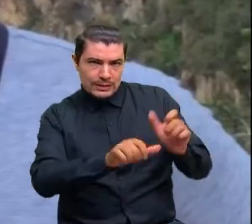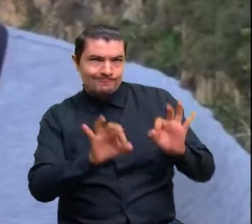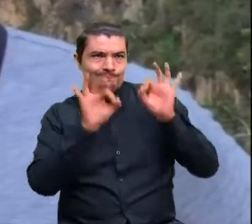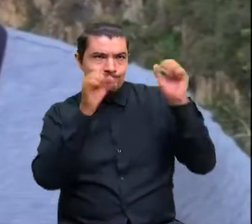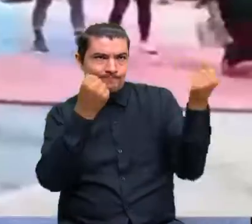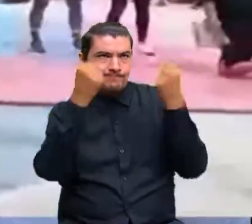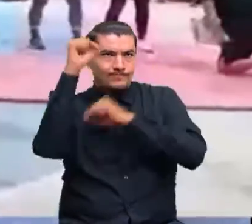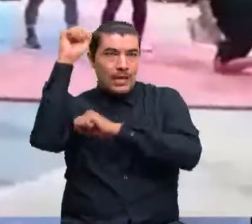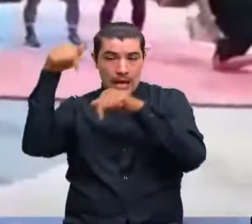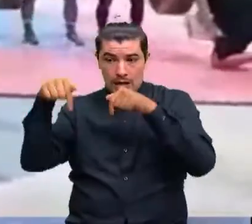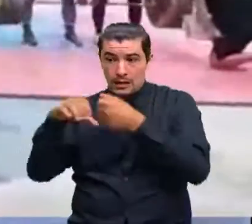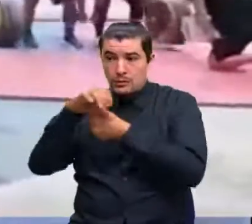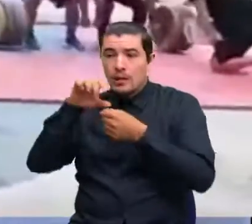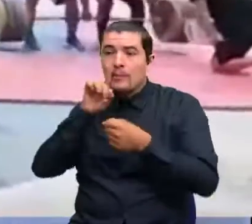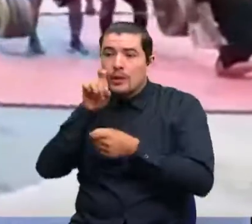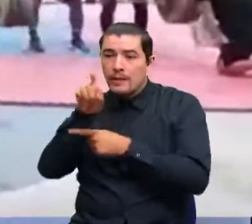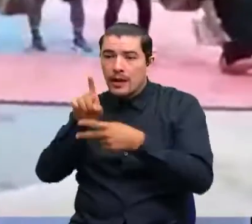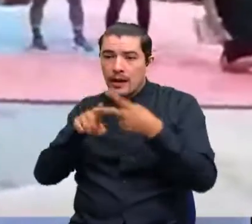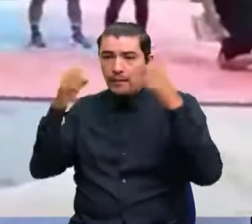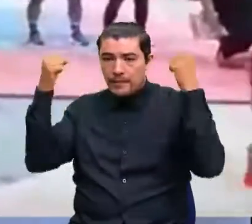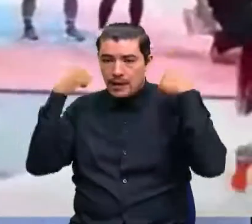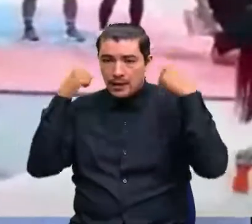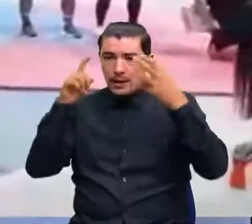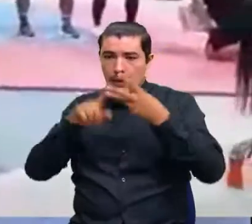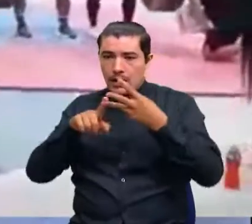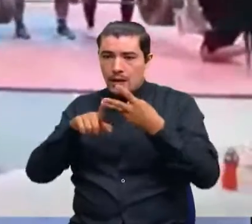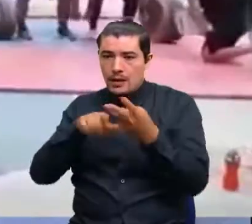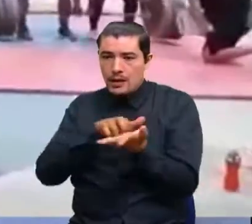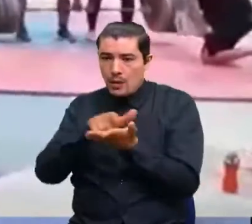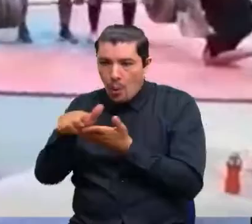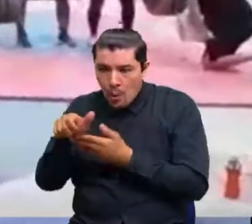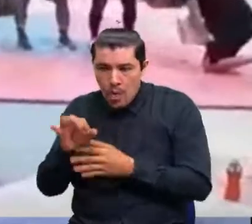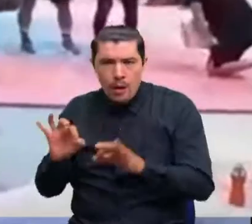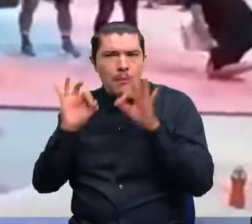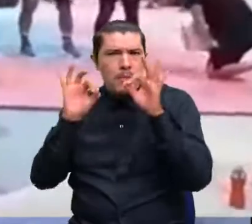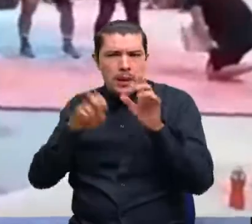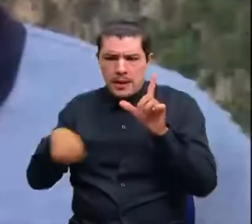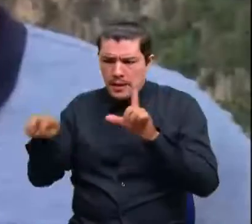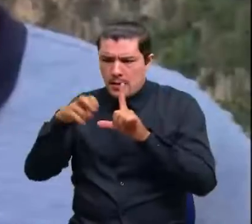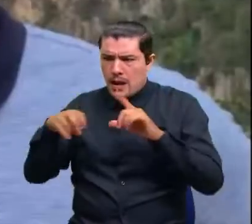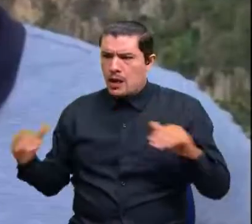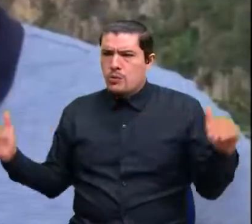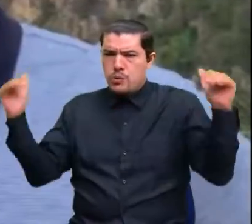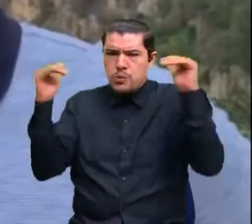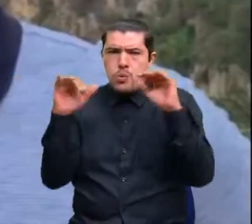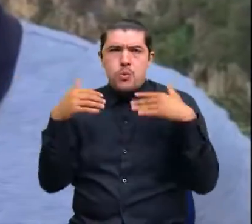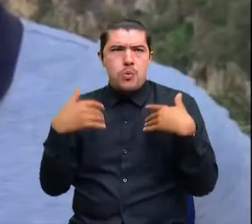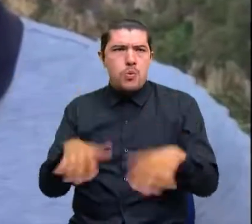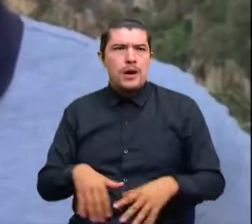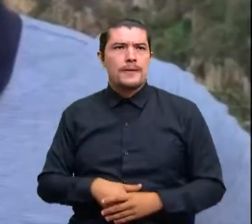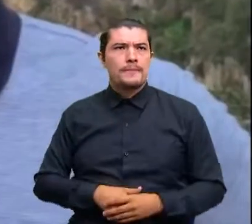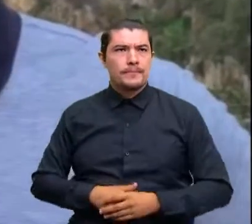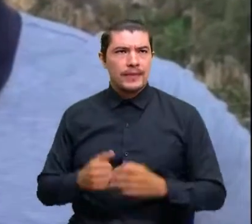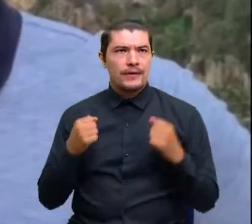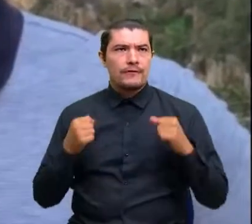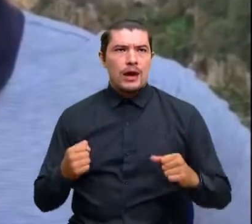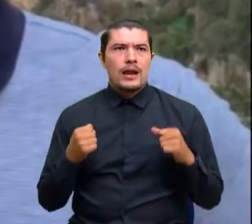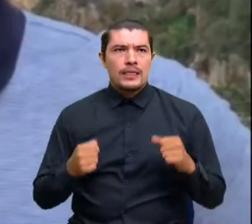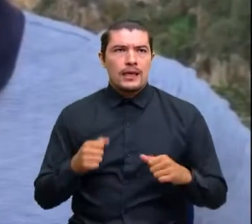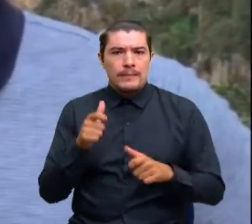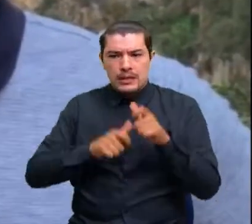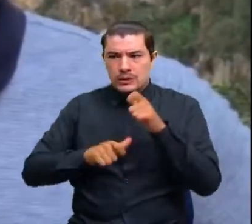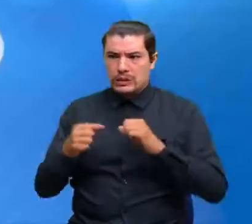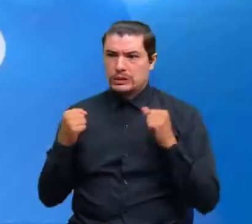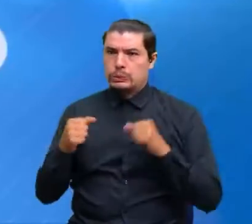en Girón, Piedecuesta. Pues los WODs estuvieron mortales, muy fuerte, gente